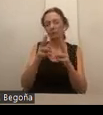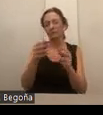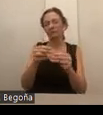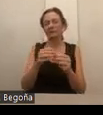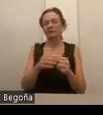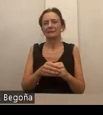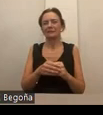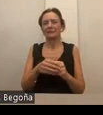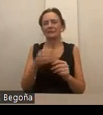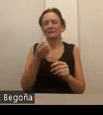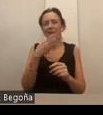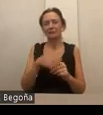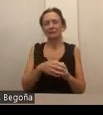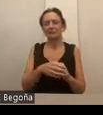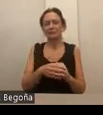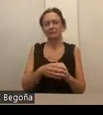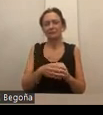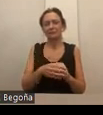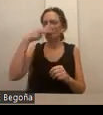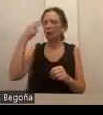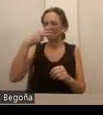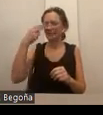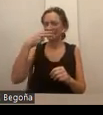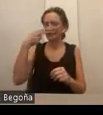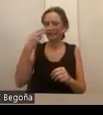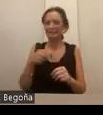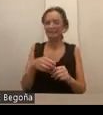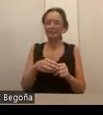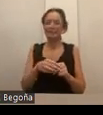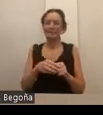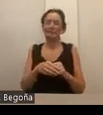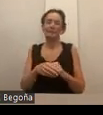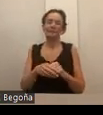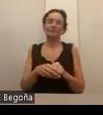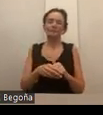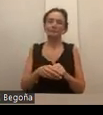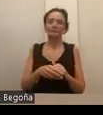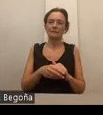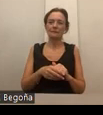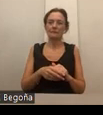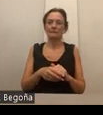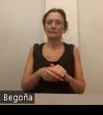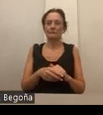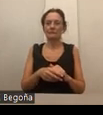que es un caso interesante y que sería interesante conocerlo directamente.